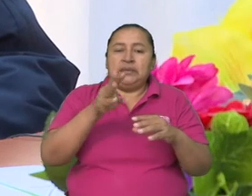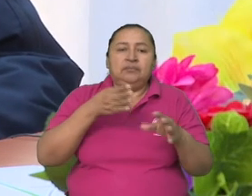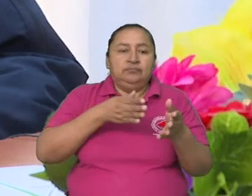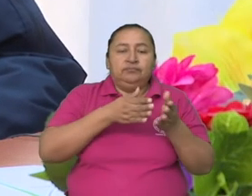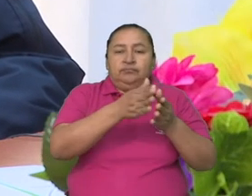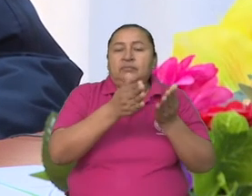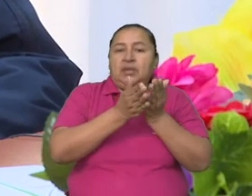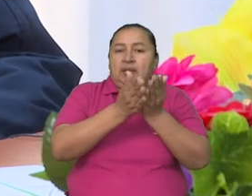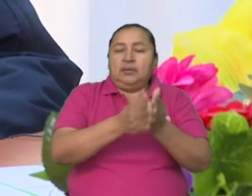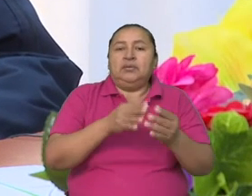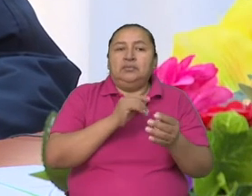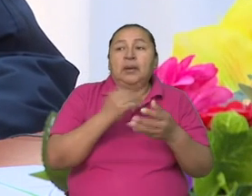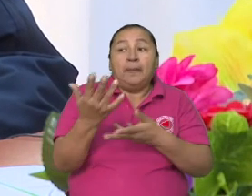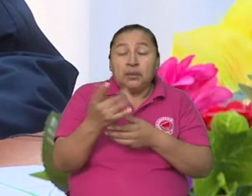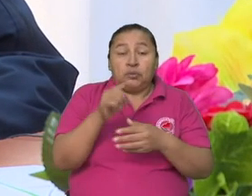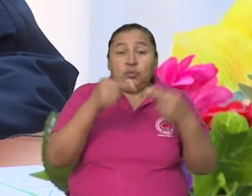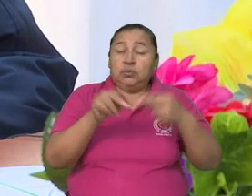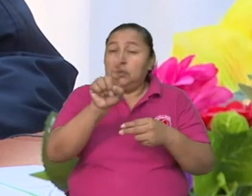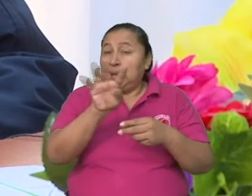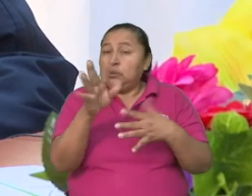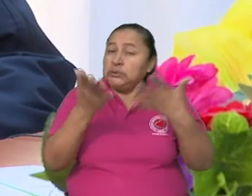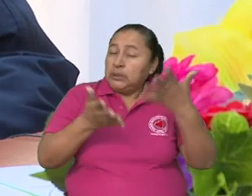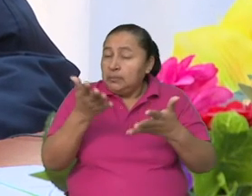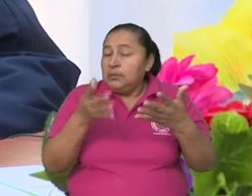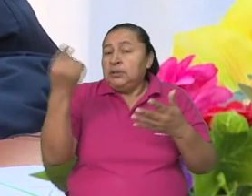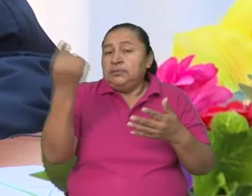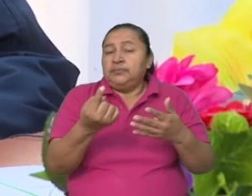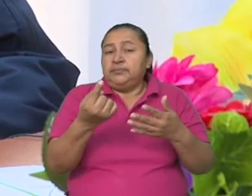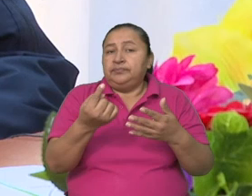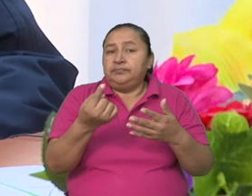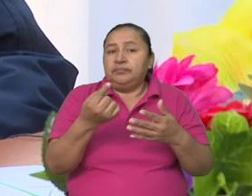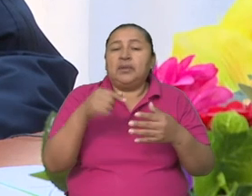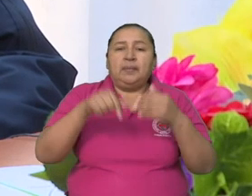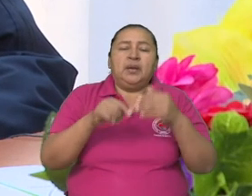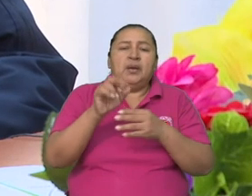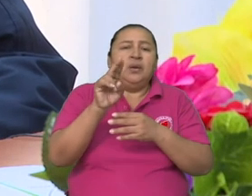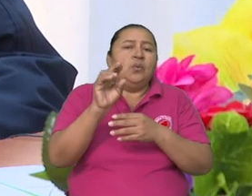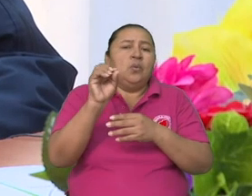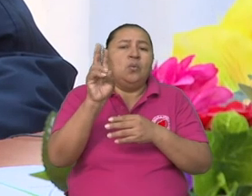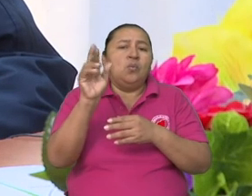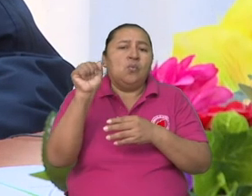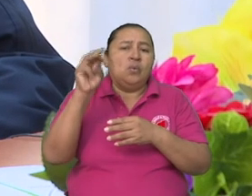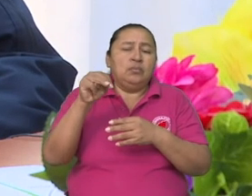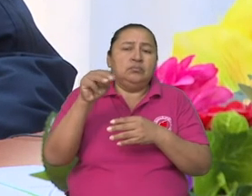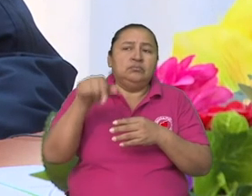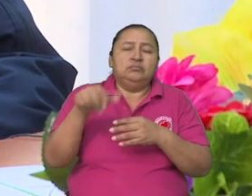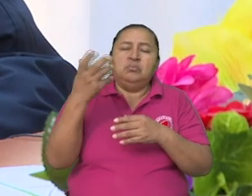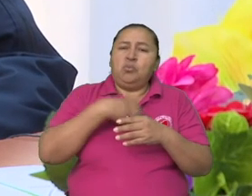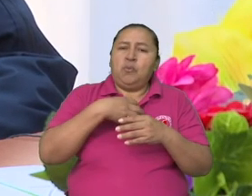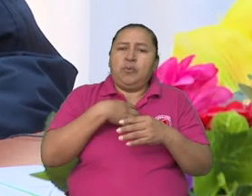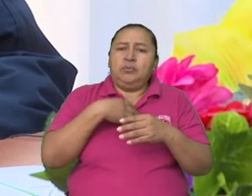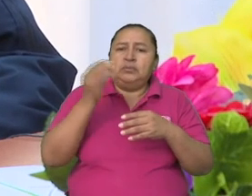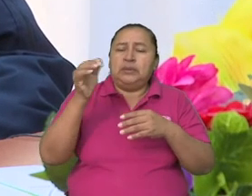esperando la número 14, que posiblemente venga la WAN, que es de origen japonés.